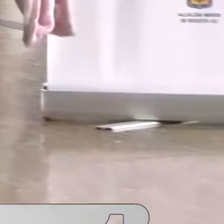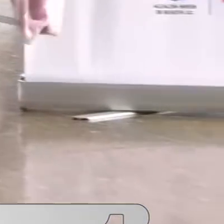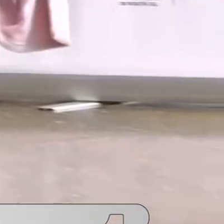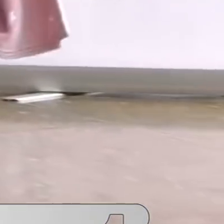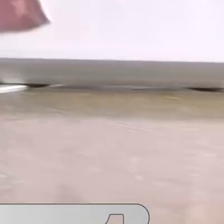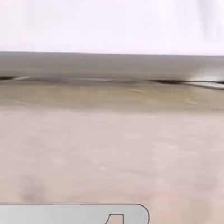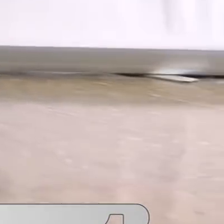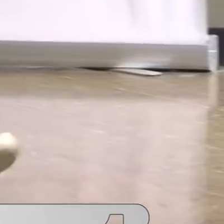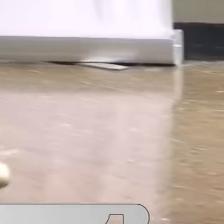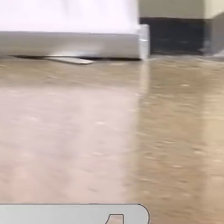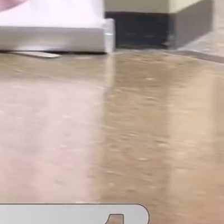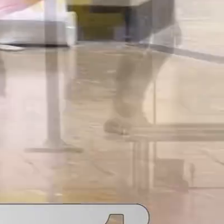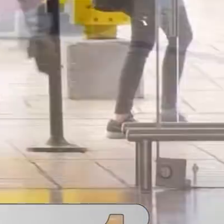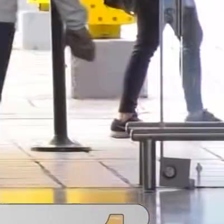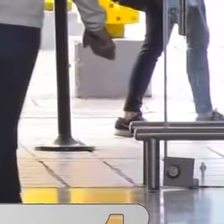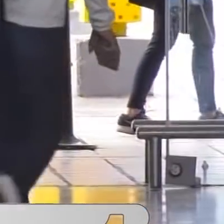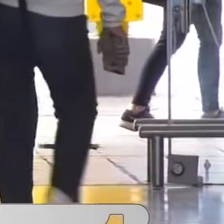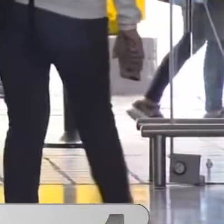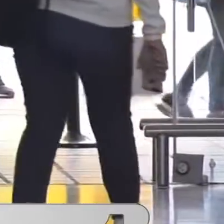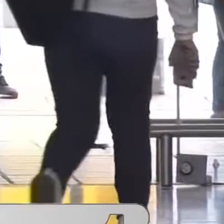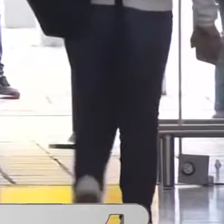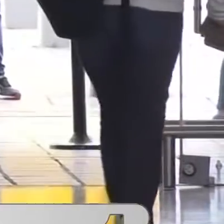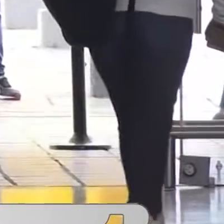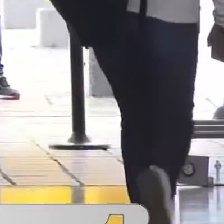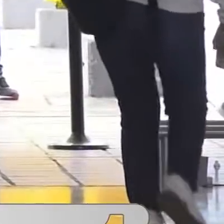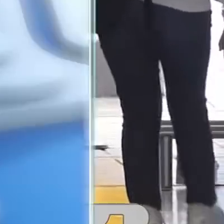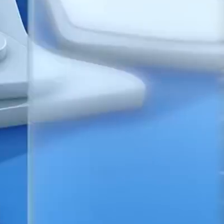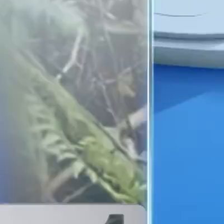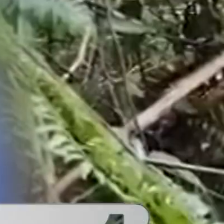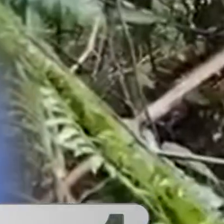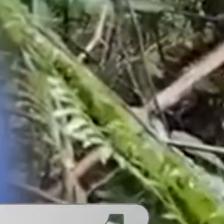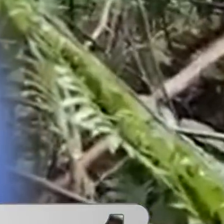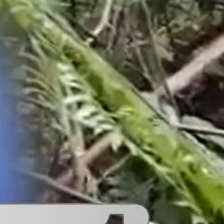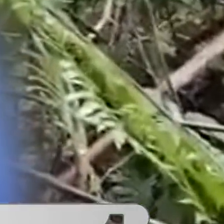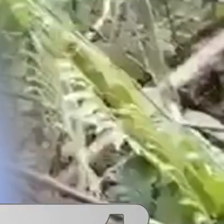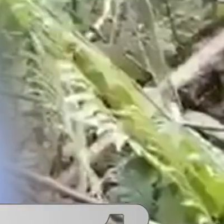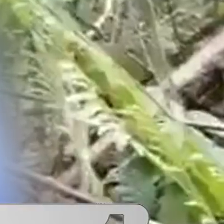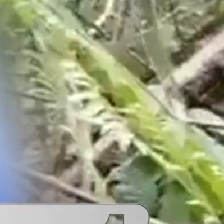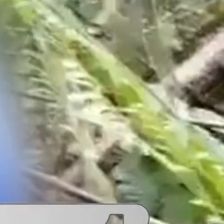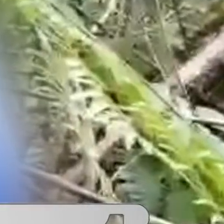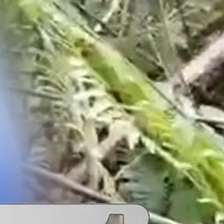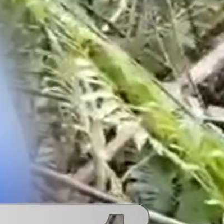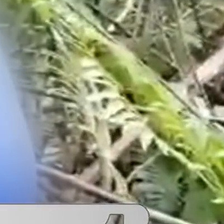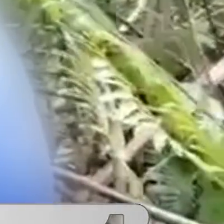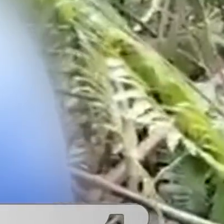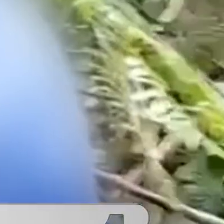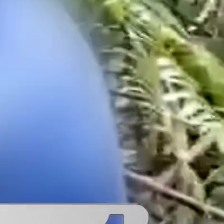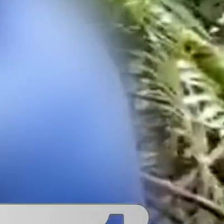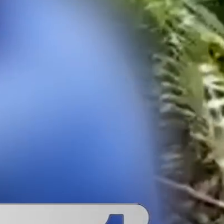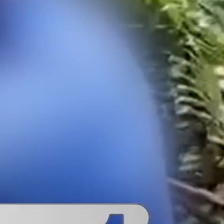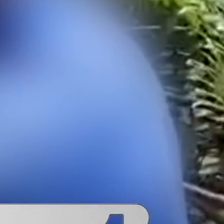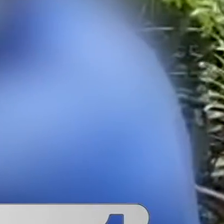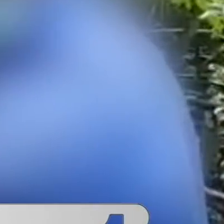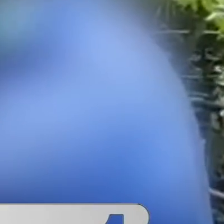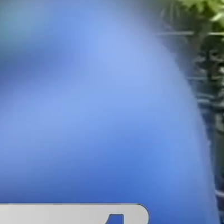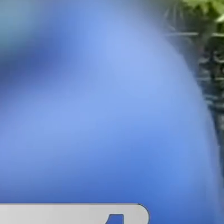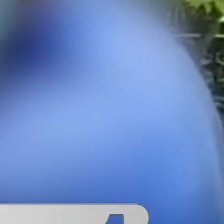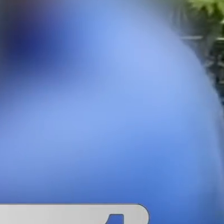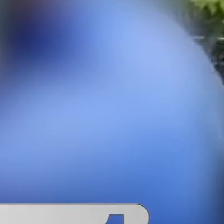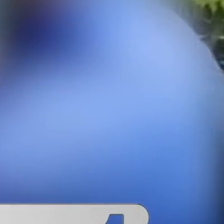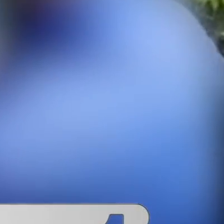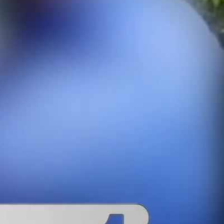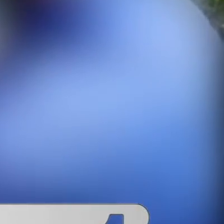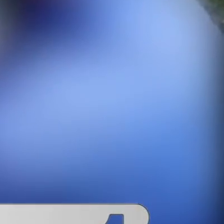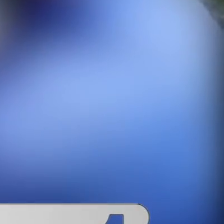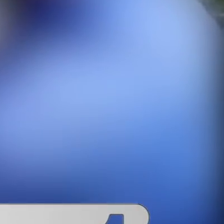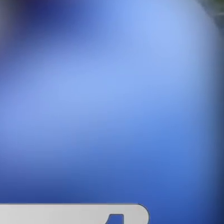de estudiantes salen a semana de receso escolar. Dramática búsqueda de cuerpo de soldado asesinado